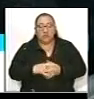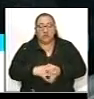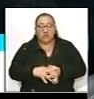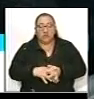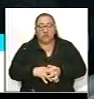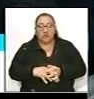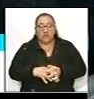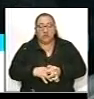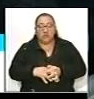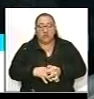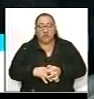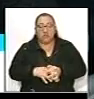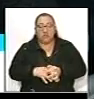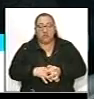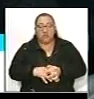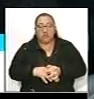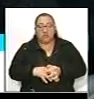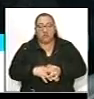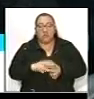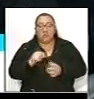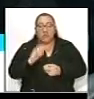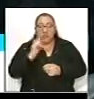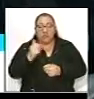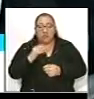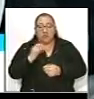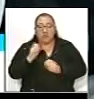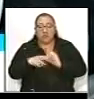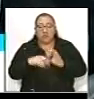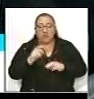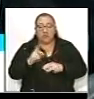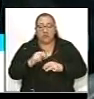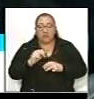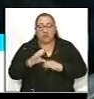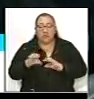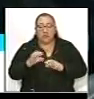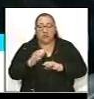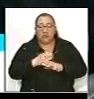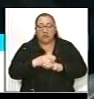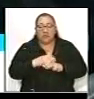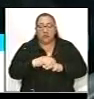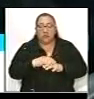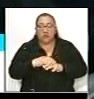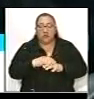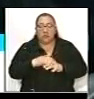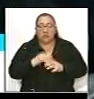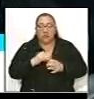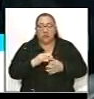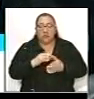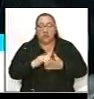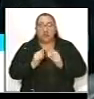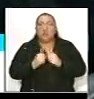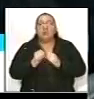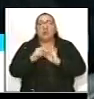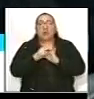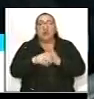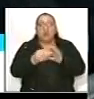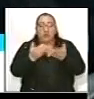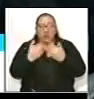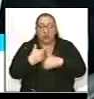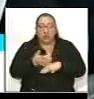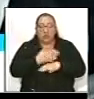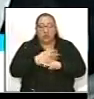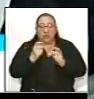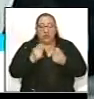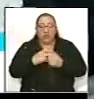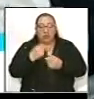se creó la norma 27277. Digo desorden porque no hubo una lógica dentro de las normas que se estaban, que se dieron antes de la